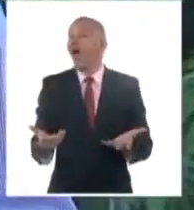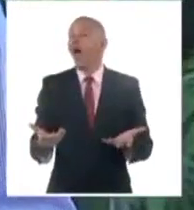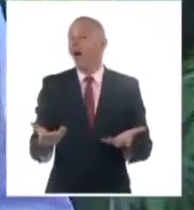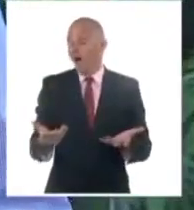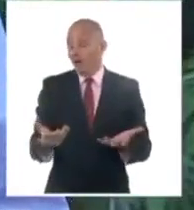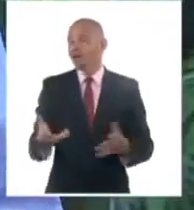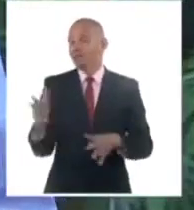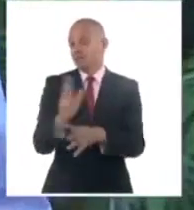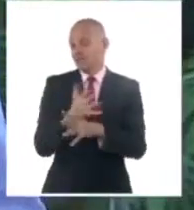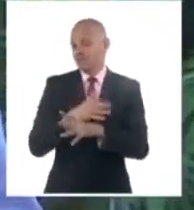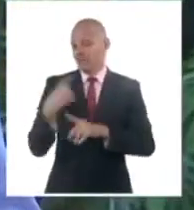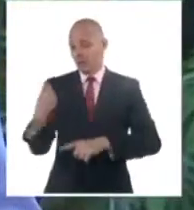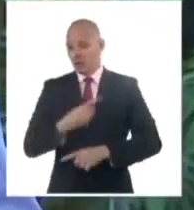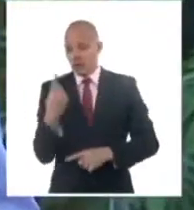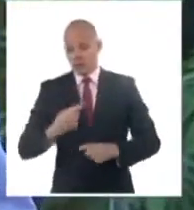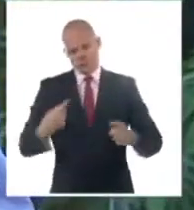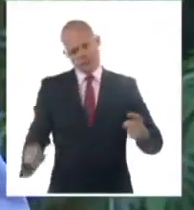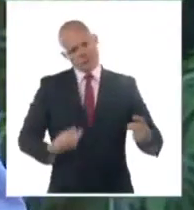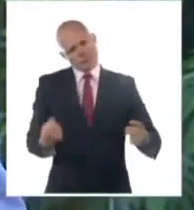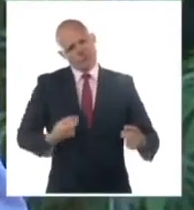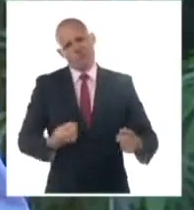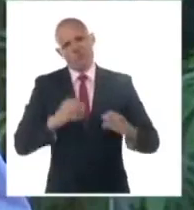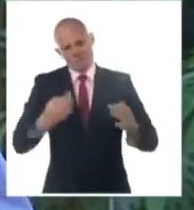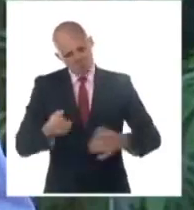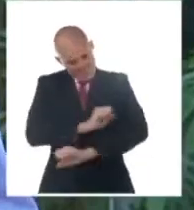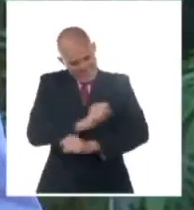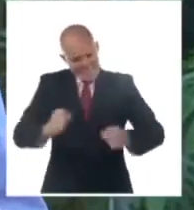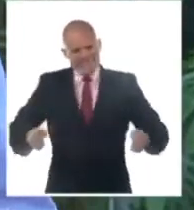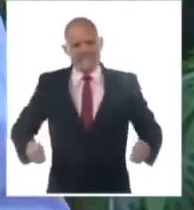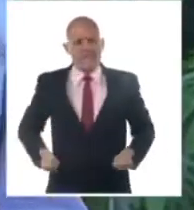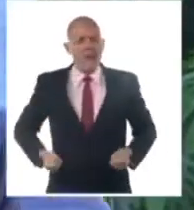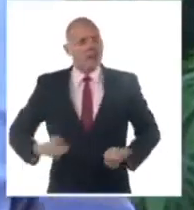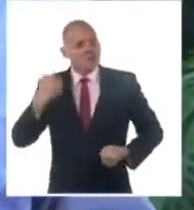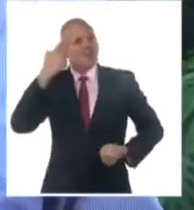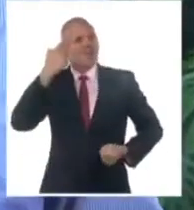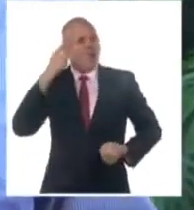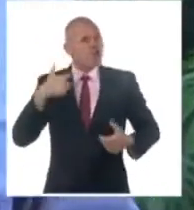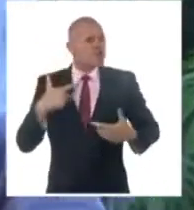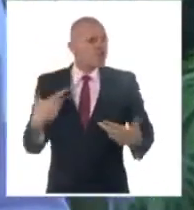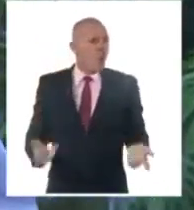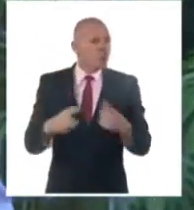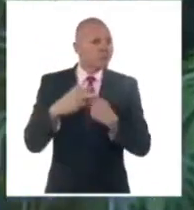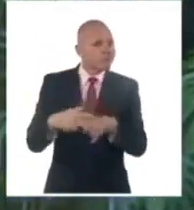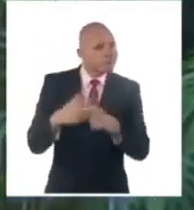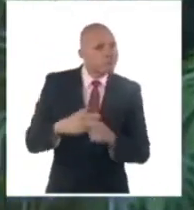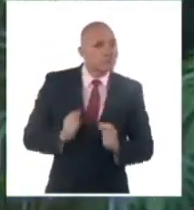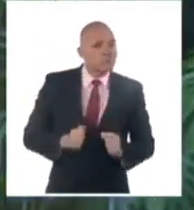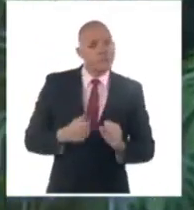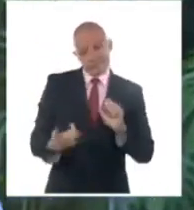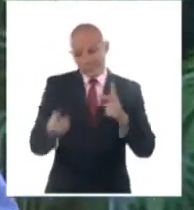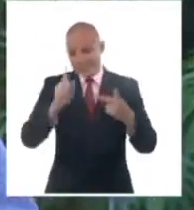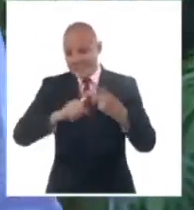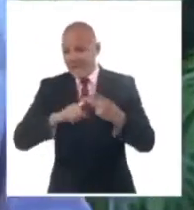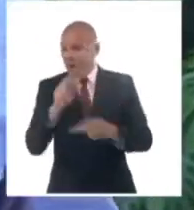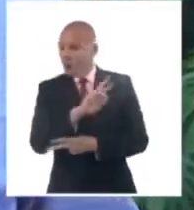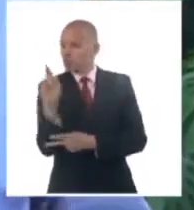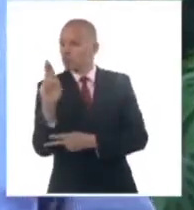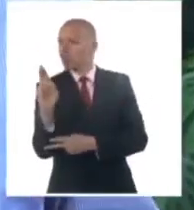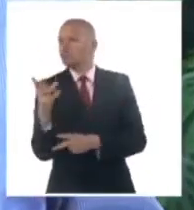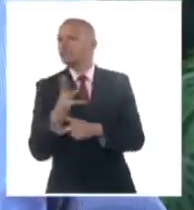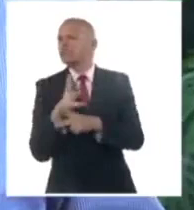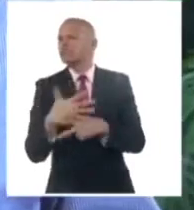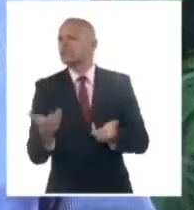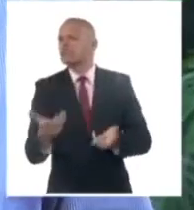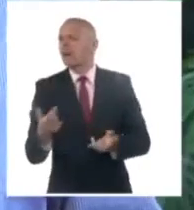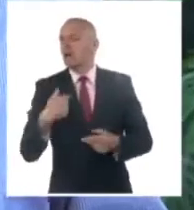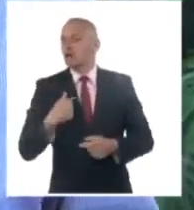audacia, inteligencia y realismo. Es no mentir jamás ni violar principios éticos. Fíjense